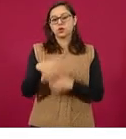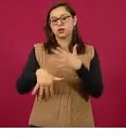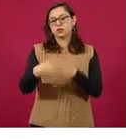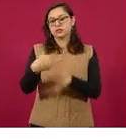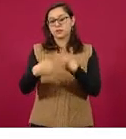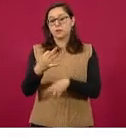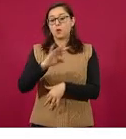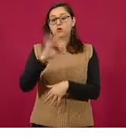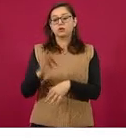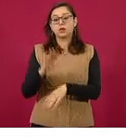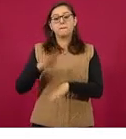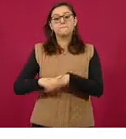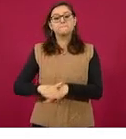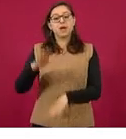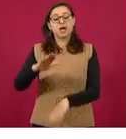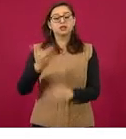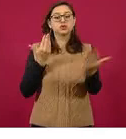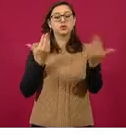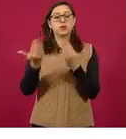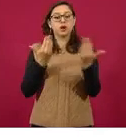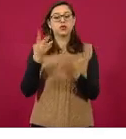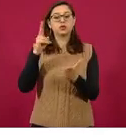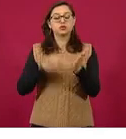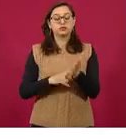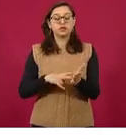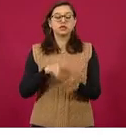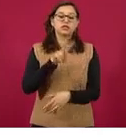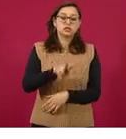59.15% más que el 2018, un